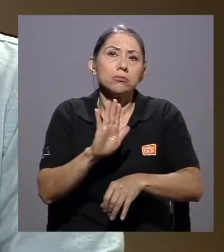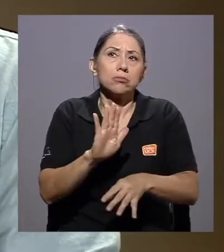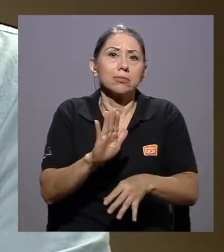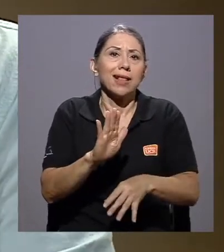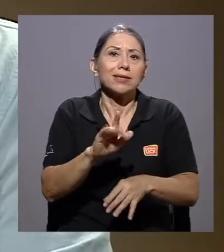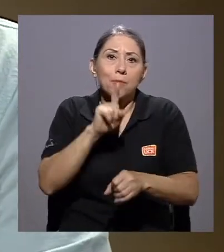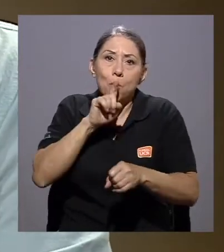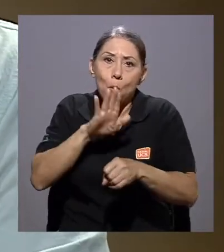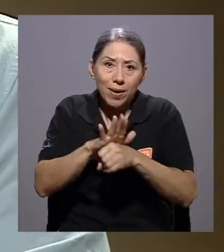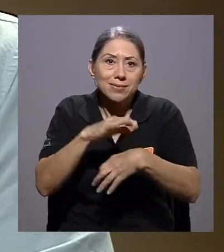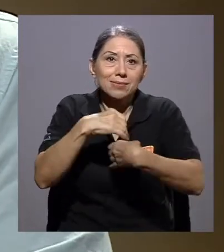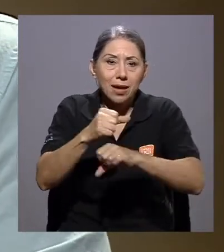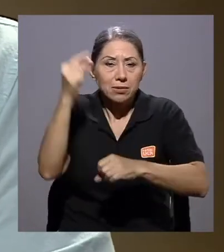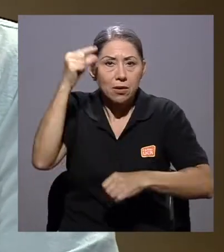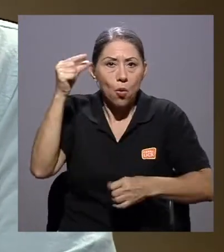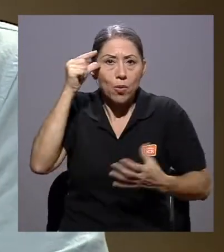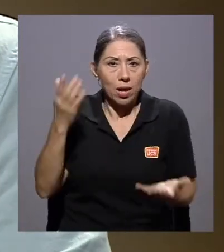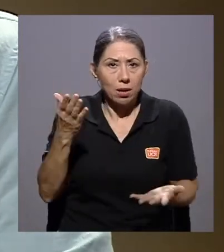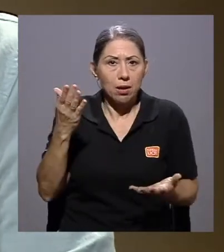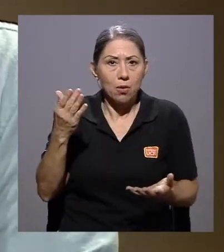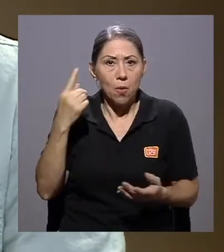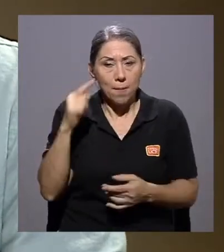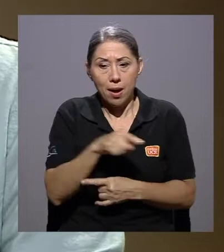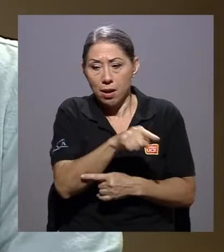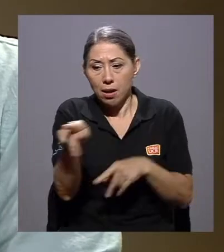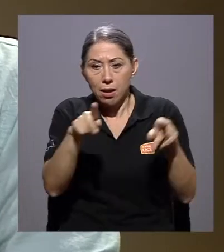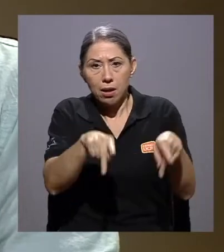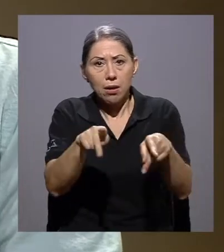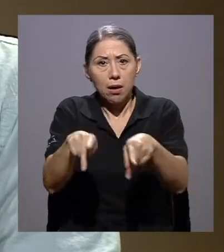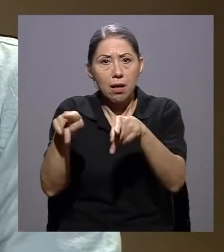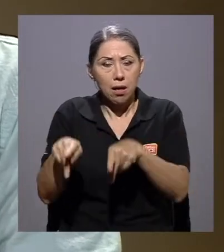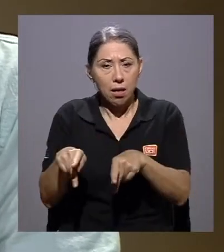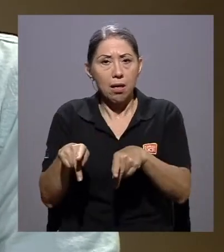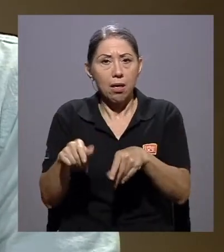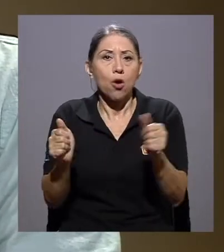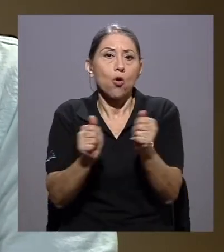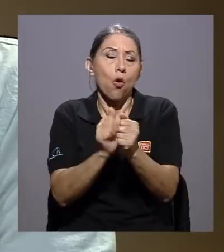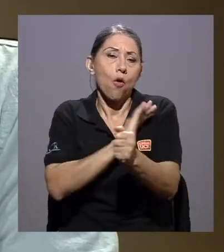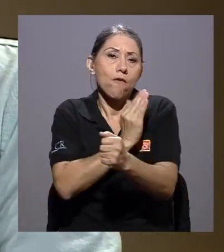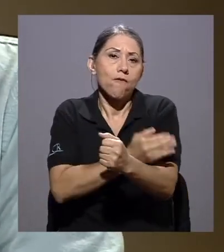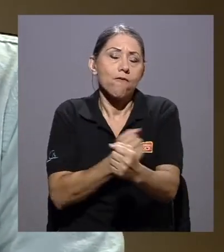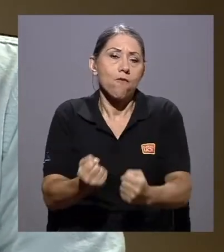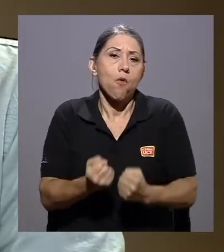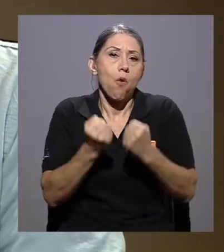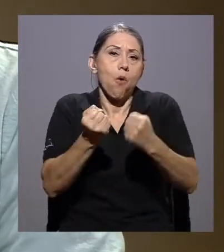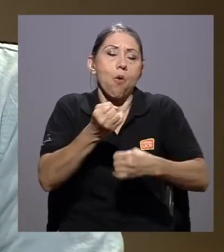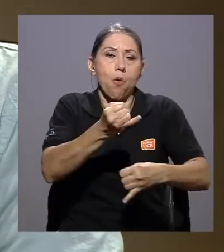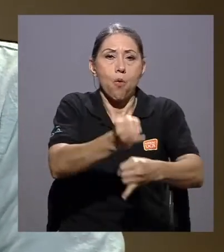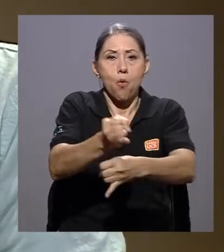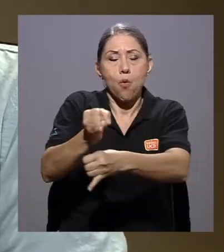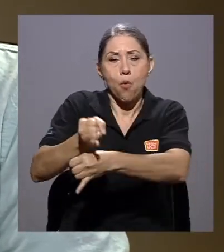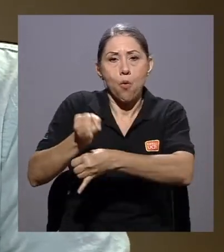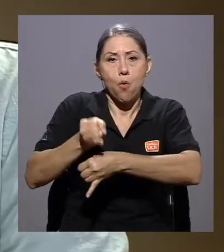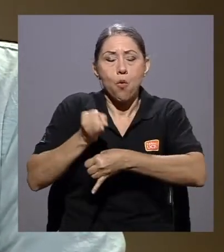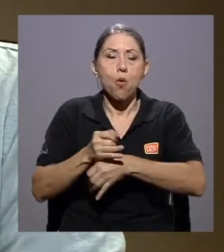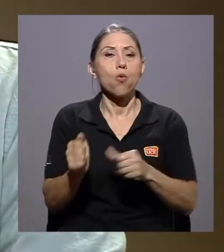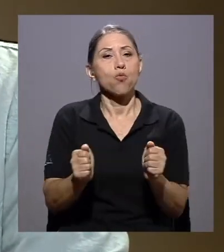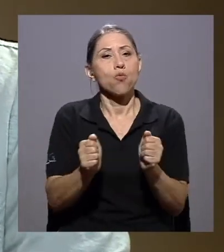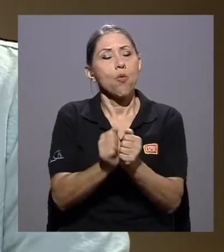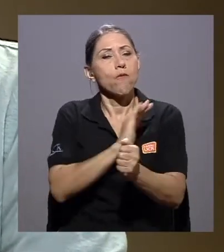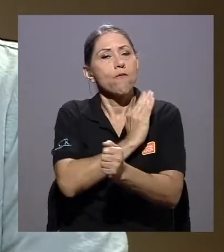sustancialmente las promesas que hace la República a sus habitantes mediante el fortalecimiento de sus